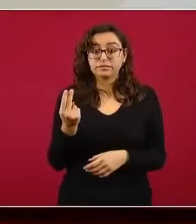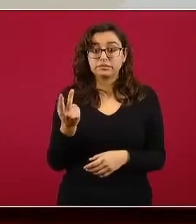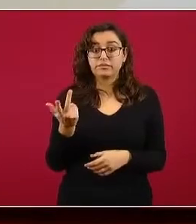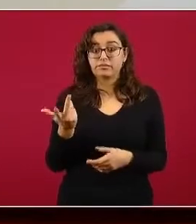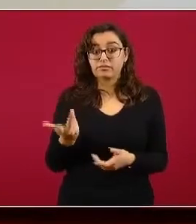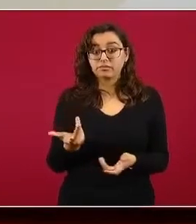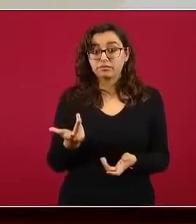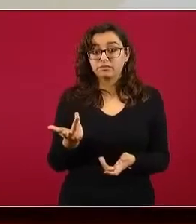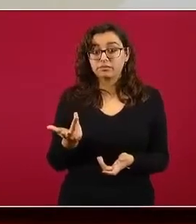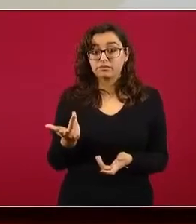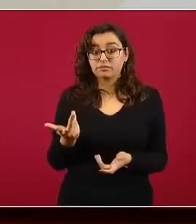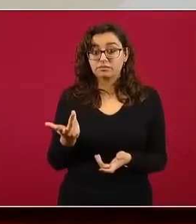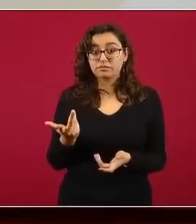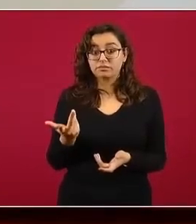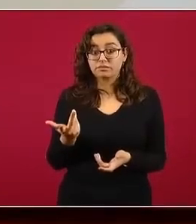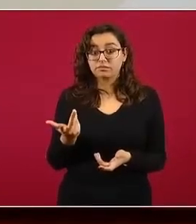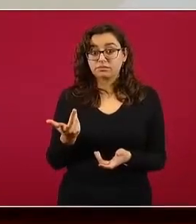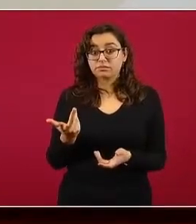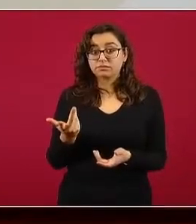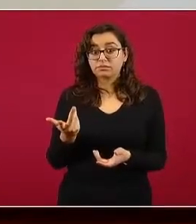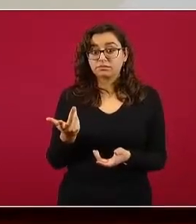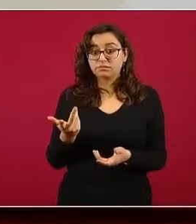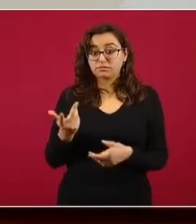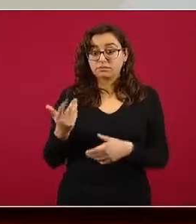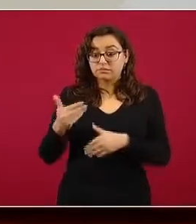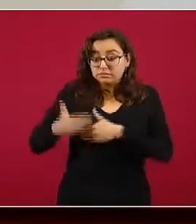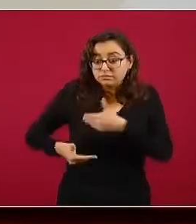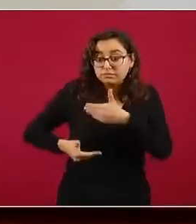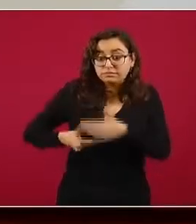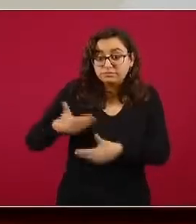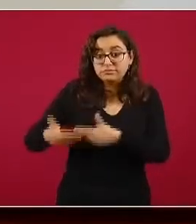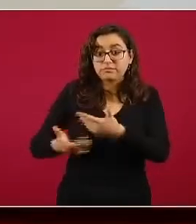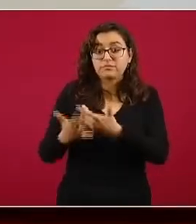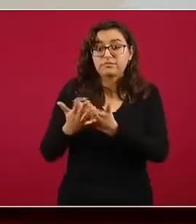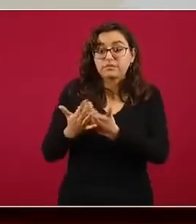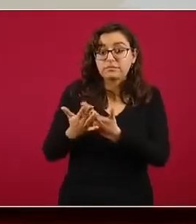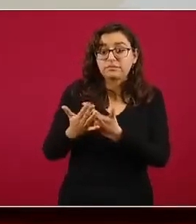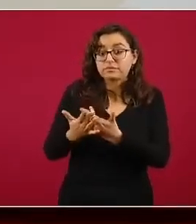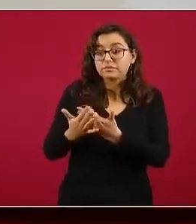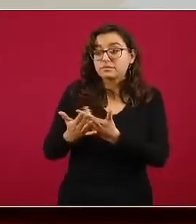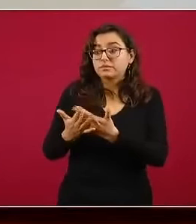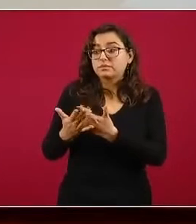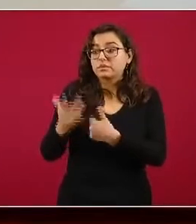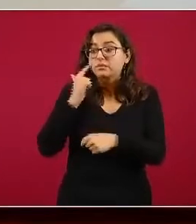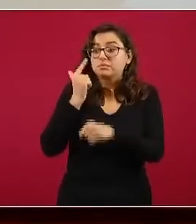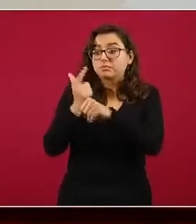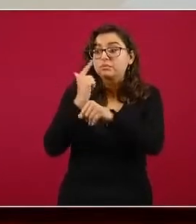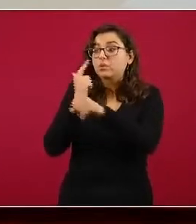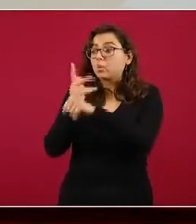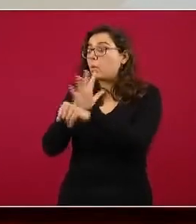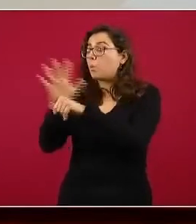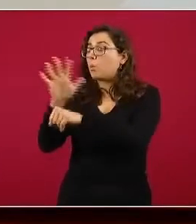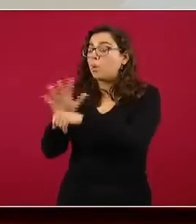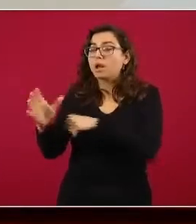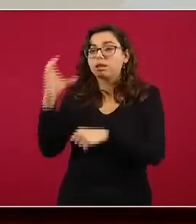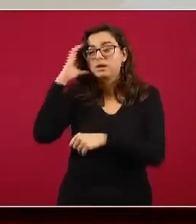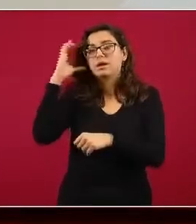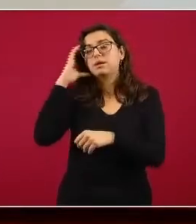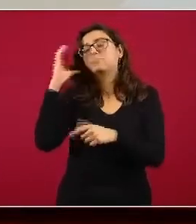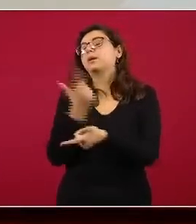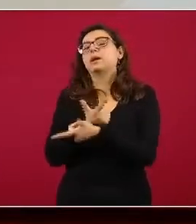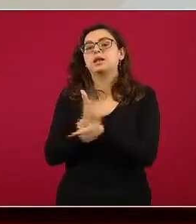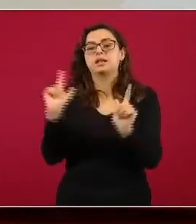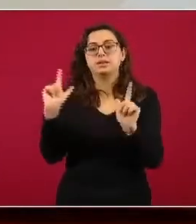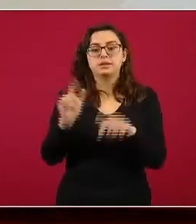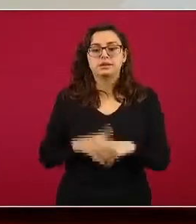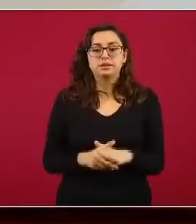más estrecha y puntual, minuto a minuto, hora con hora, para que estas camas puedan estar identificadas. En relación a las